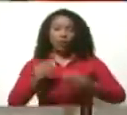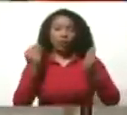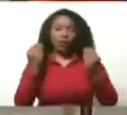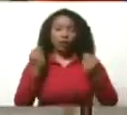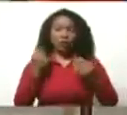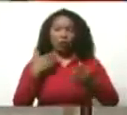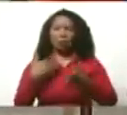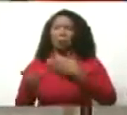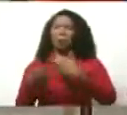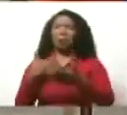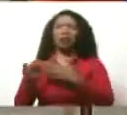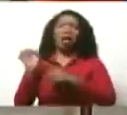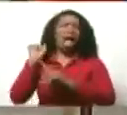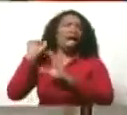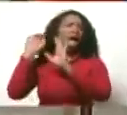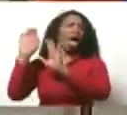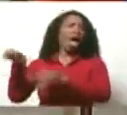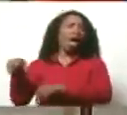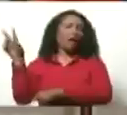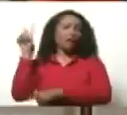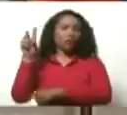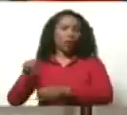daño que le causaba al país.